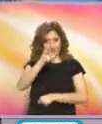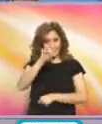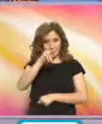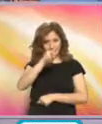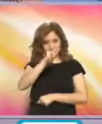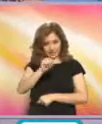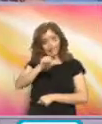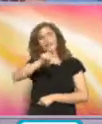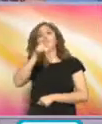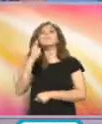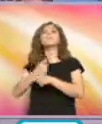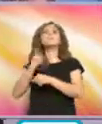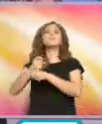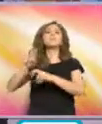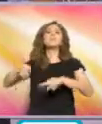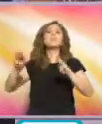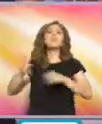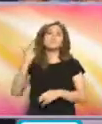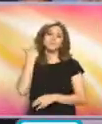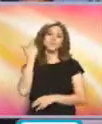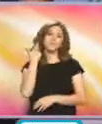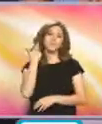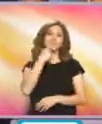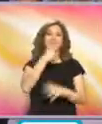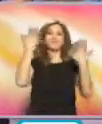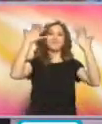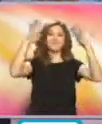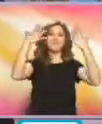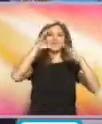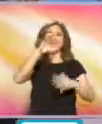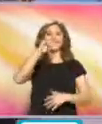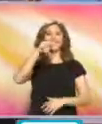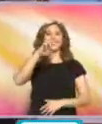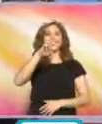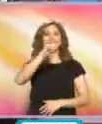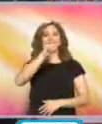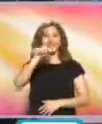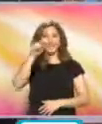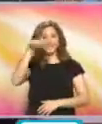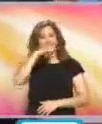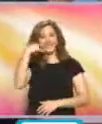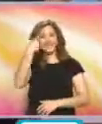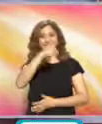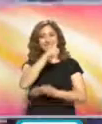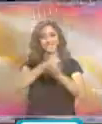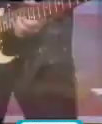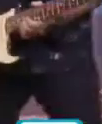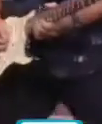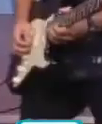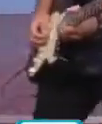vamos a deleitarnos con la buena música. Perfecto. El Vale, aplauso que fuerte venimos. para Cincieta desde Chile, en tu ciudad.